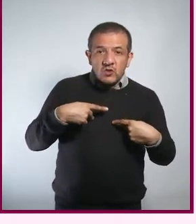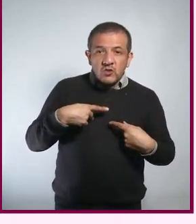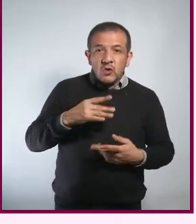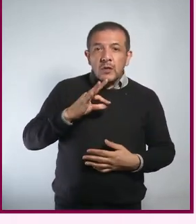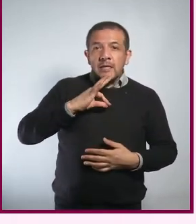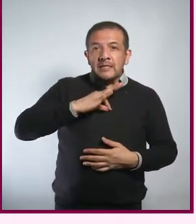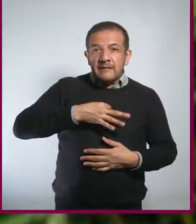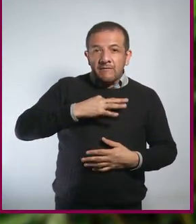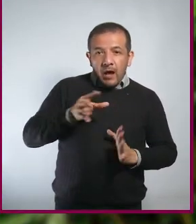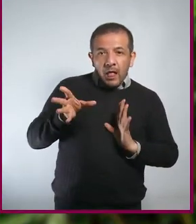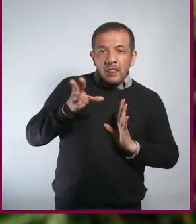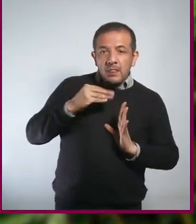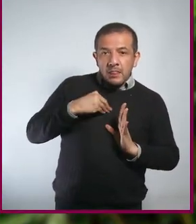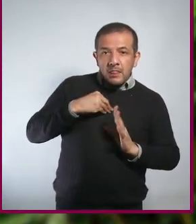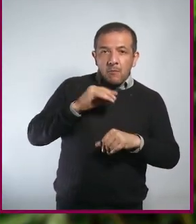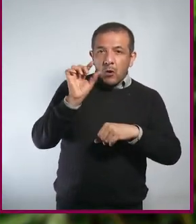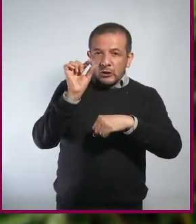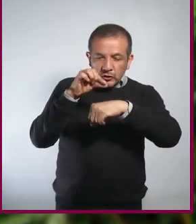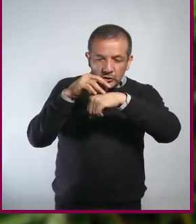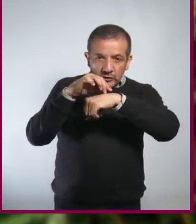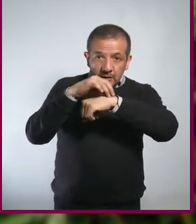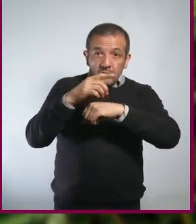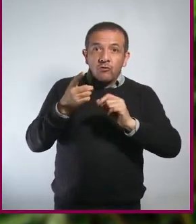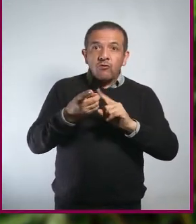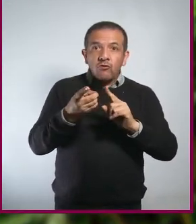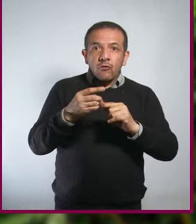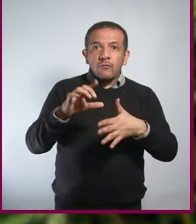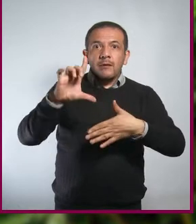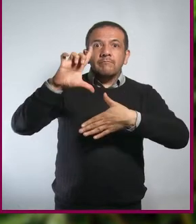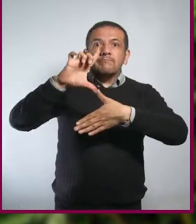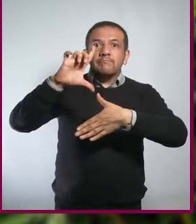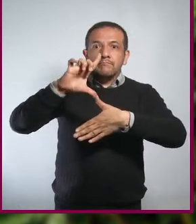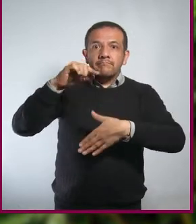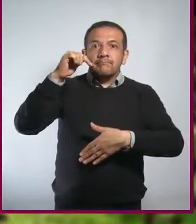este parásito, y la mayoría están en América Latina.